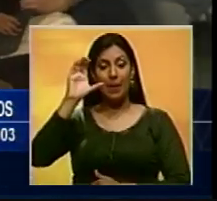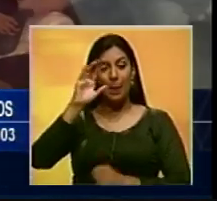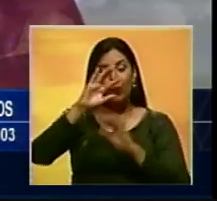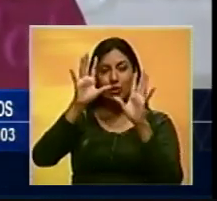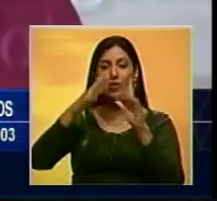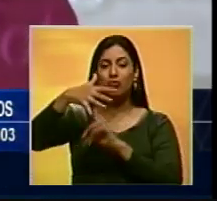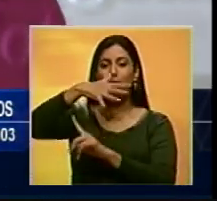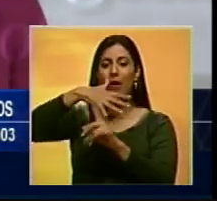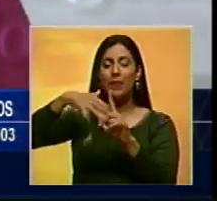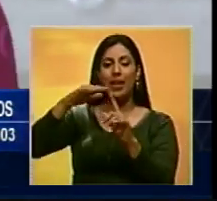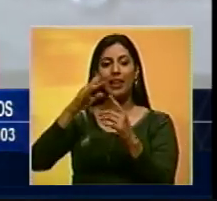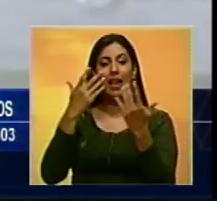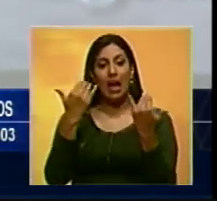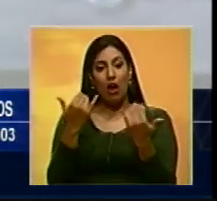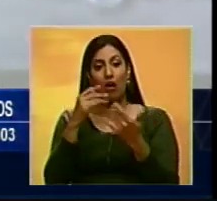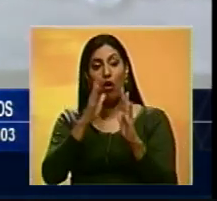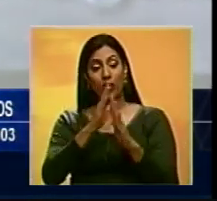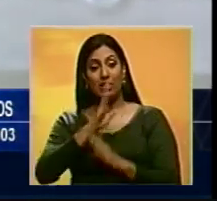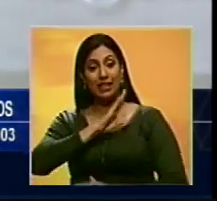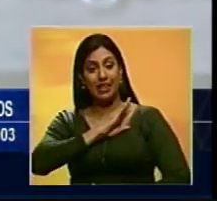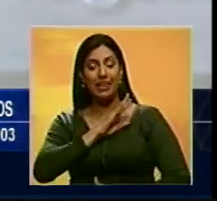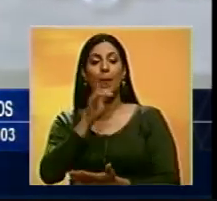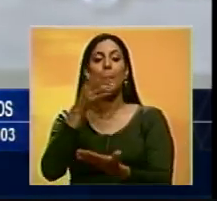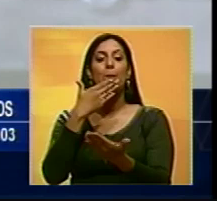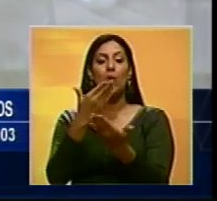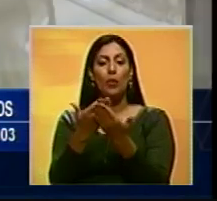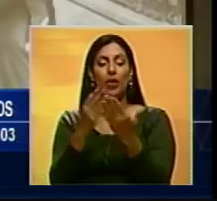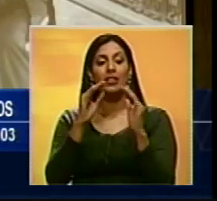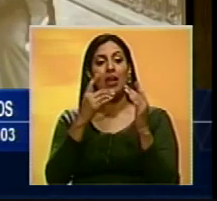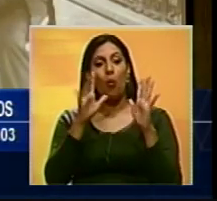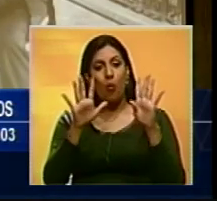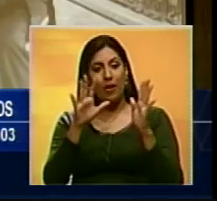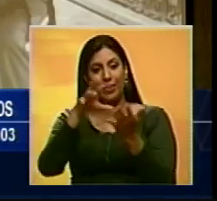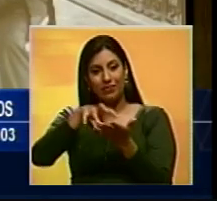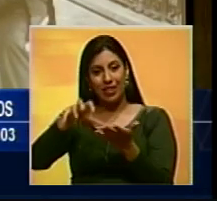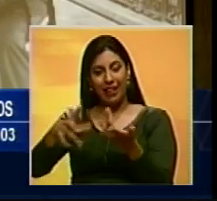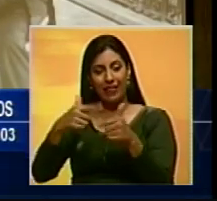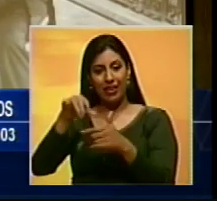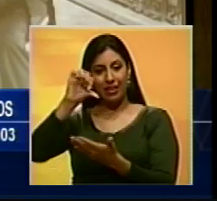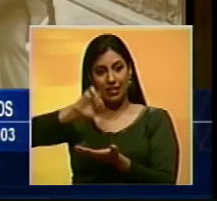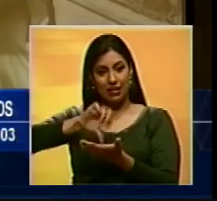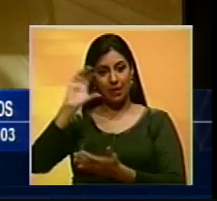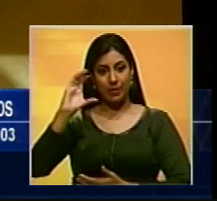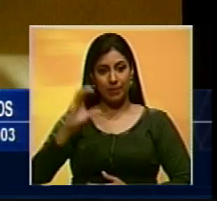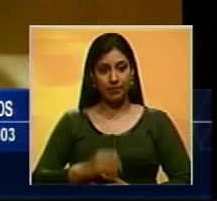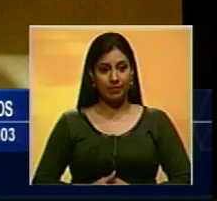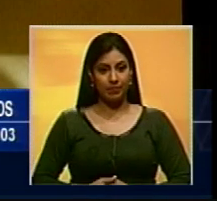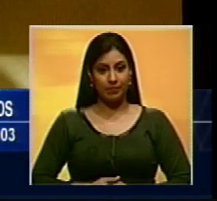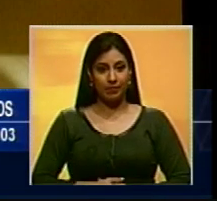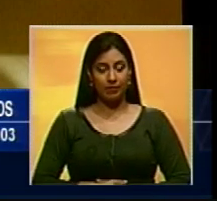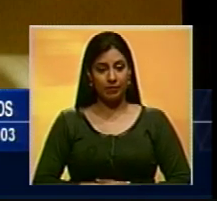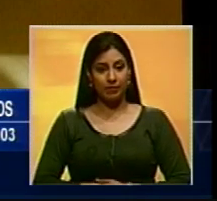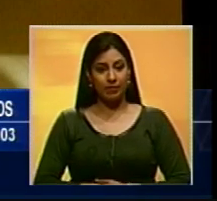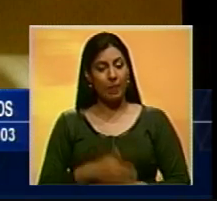urbano. Organizadores del evento contaron que estarán presentes en 9 localidades diferentes de la capital.